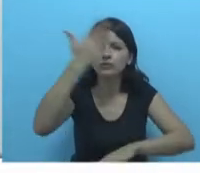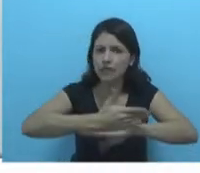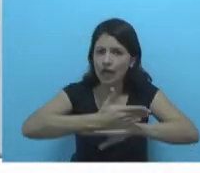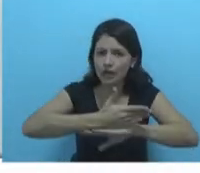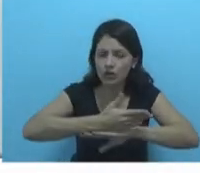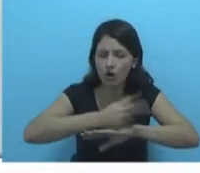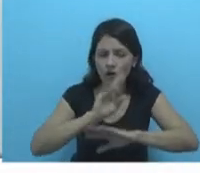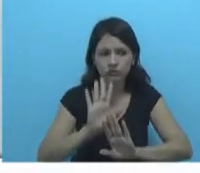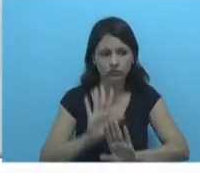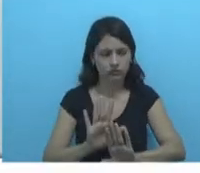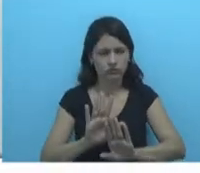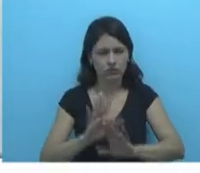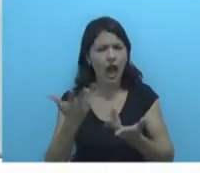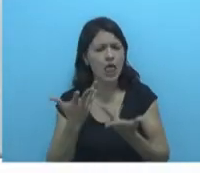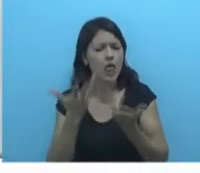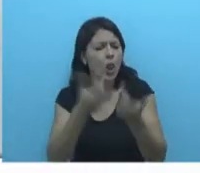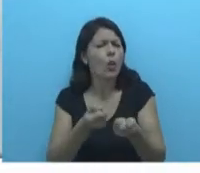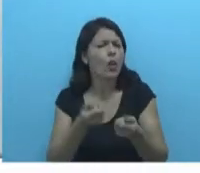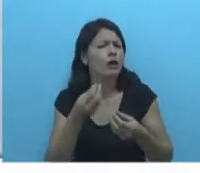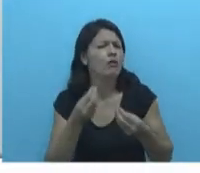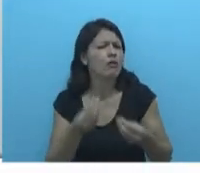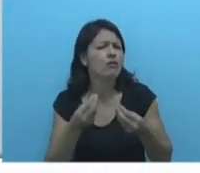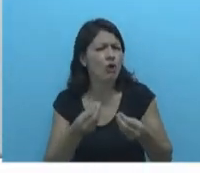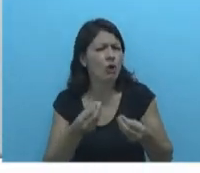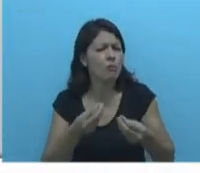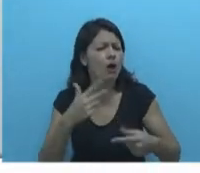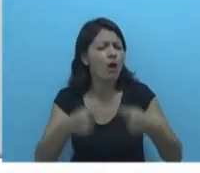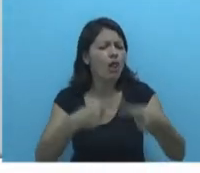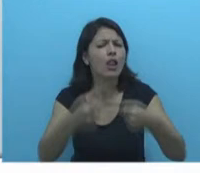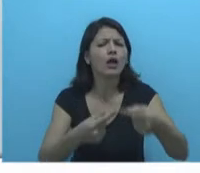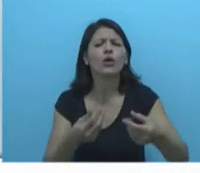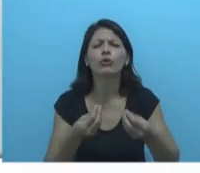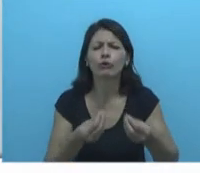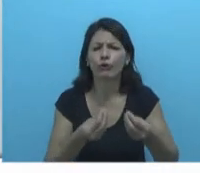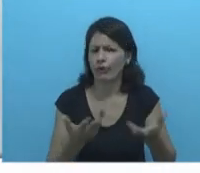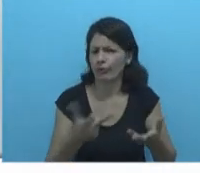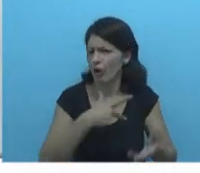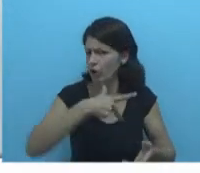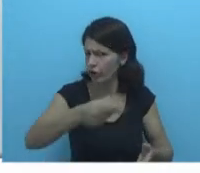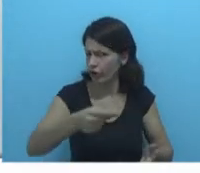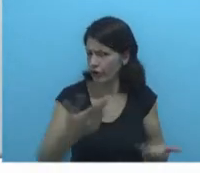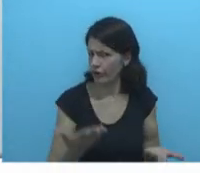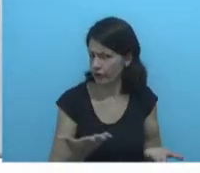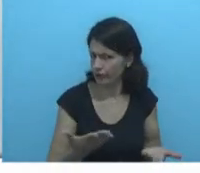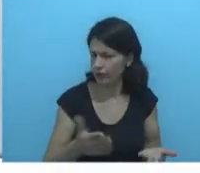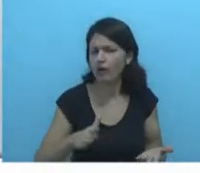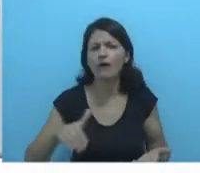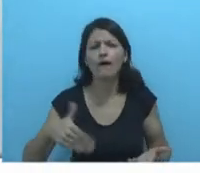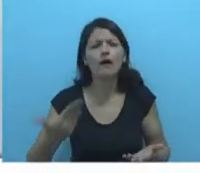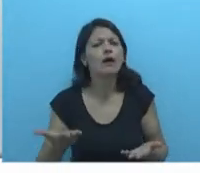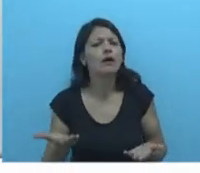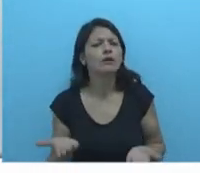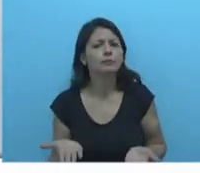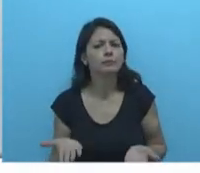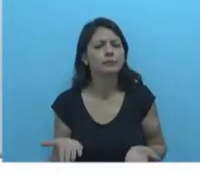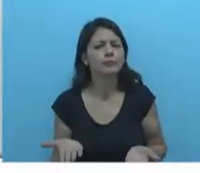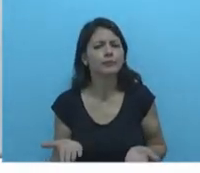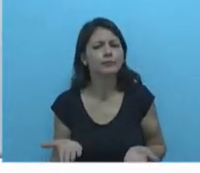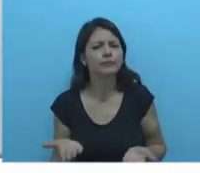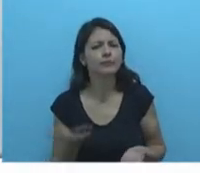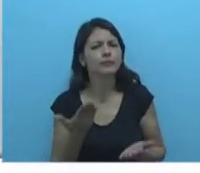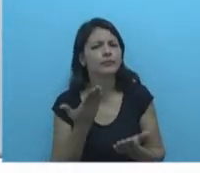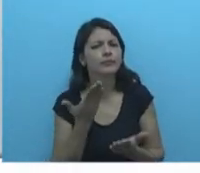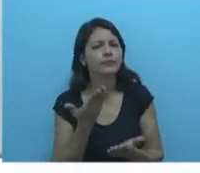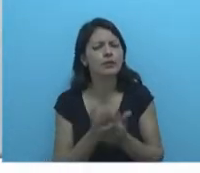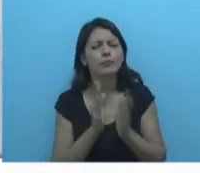es ayudar a los argentinos, eso no es salir adelante. Por eso, señor presidente, le pedimos